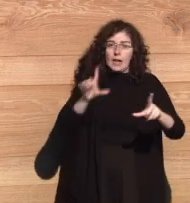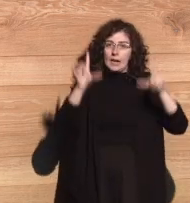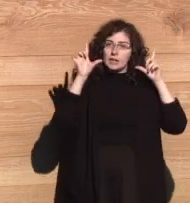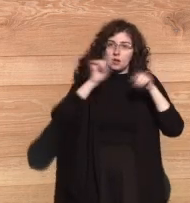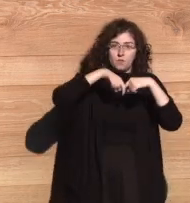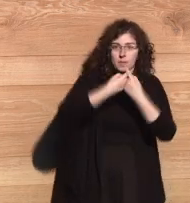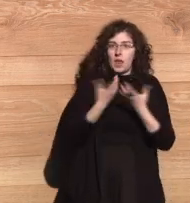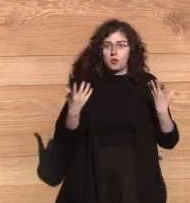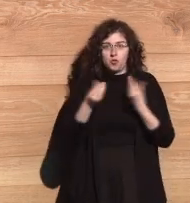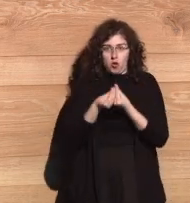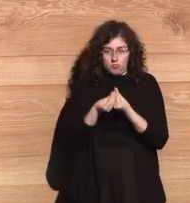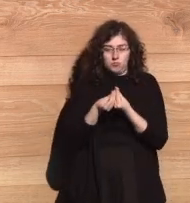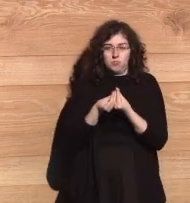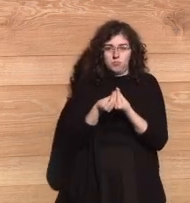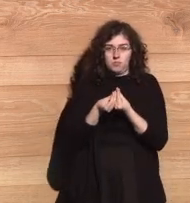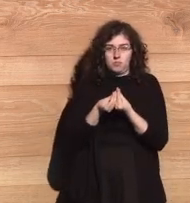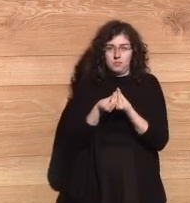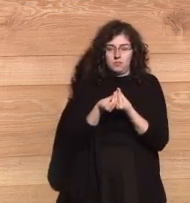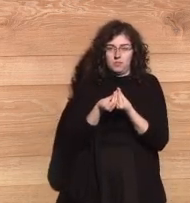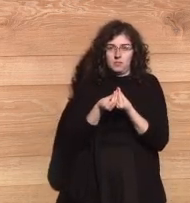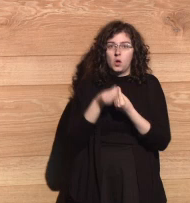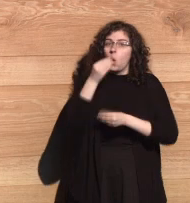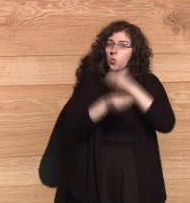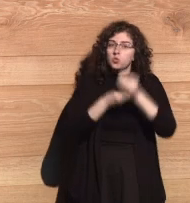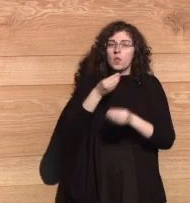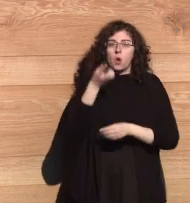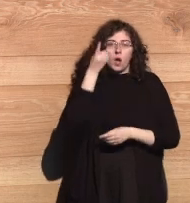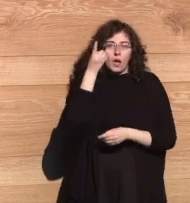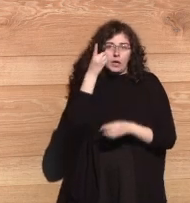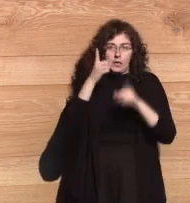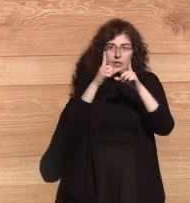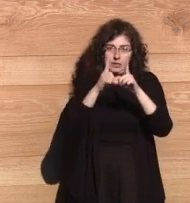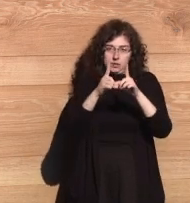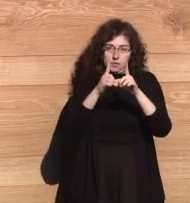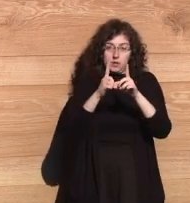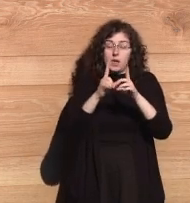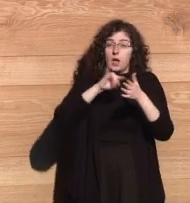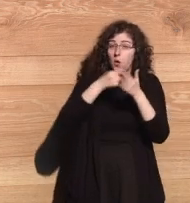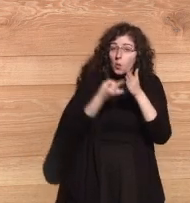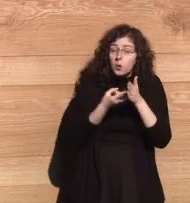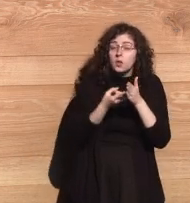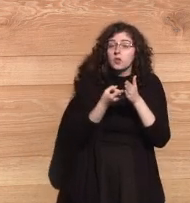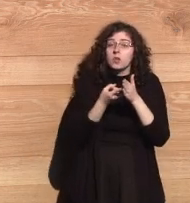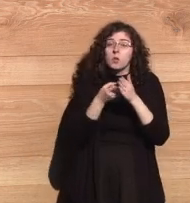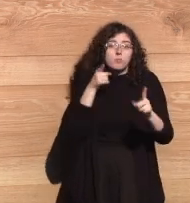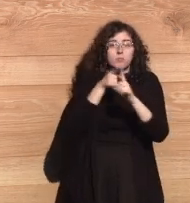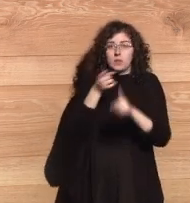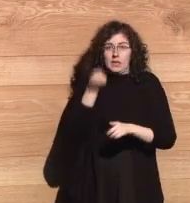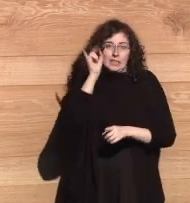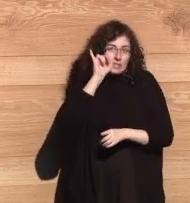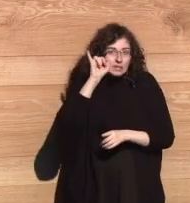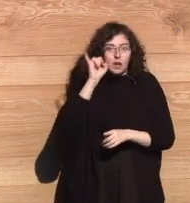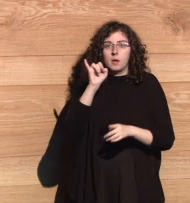familiares con ellos. Entonces, y usando el teléfono, porque también era un proyecto planteado para Instagram,